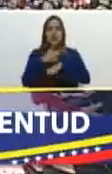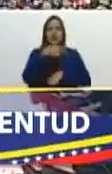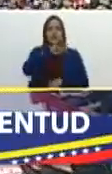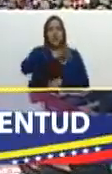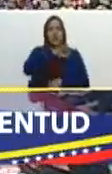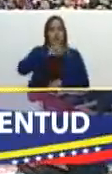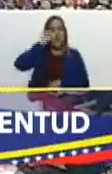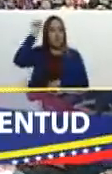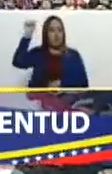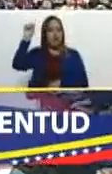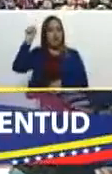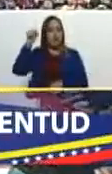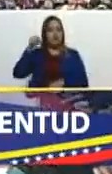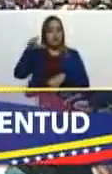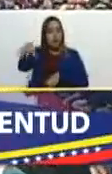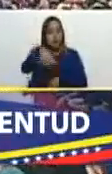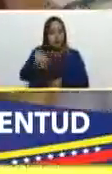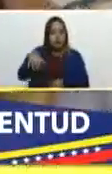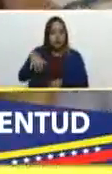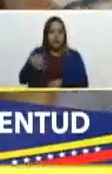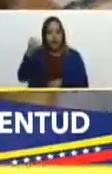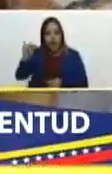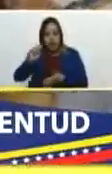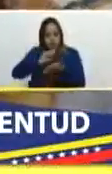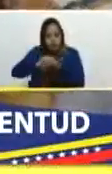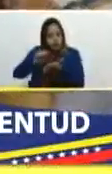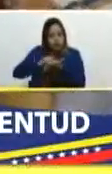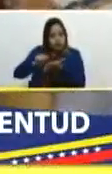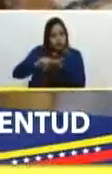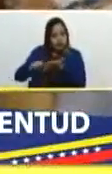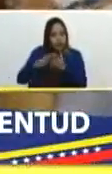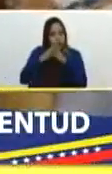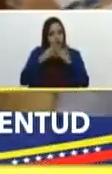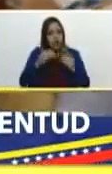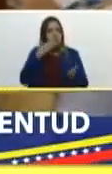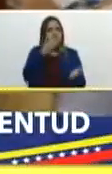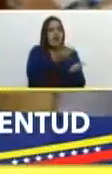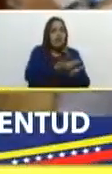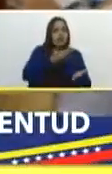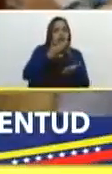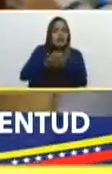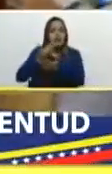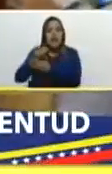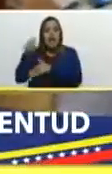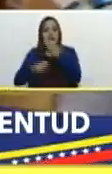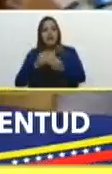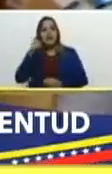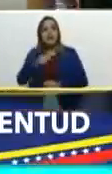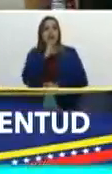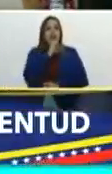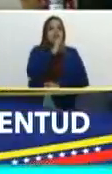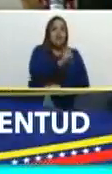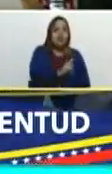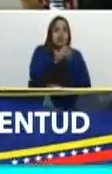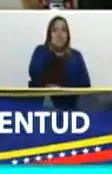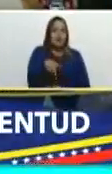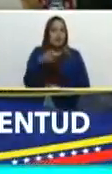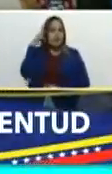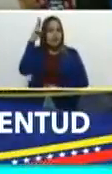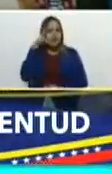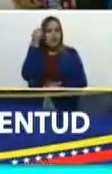socialismo territorial. Tomen nota de las exigencias, de las denuncias y de las críticas